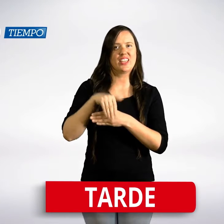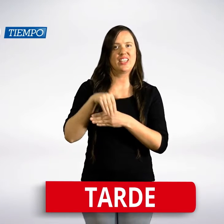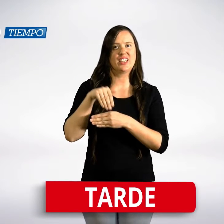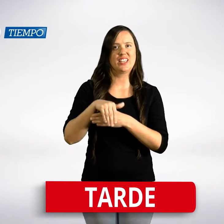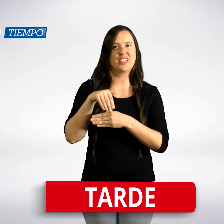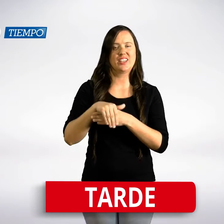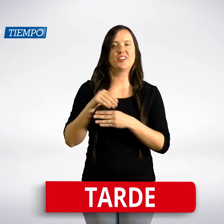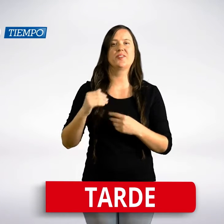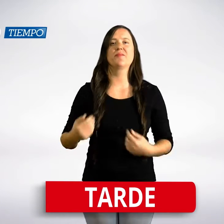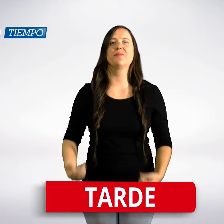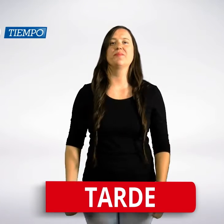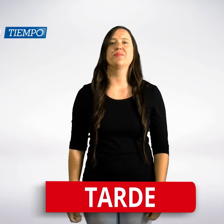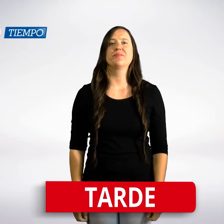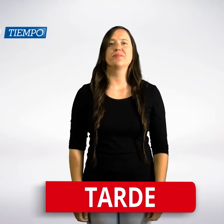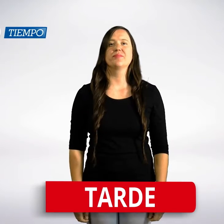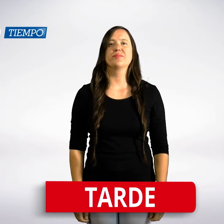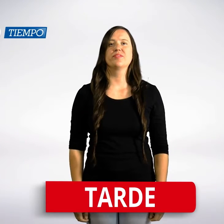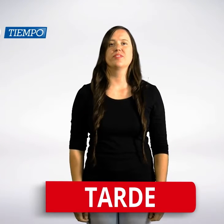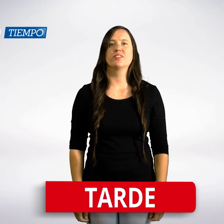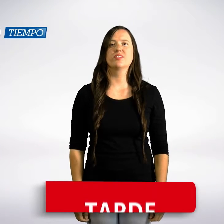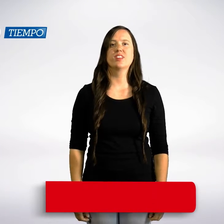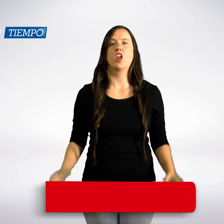tarde,